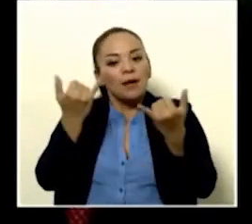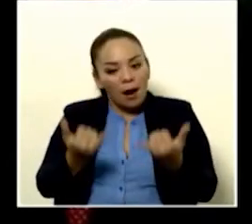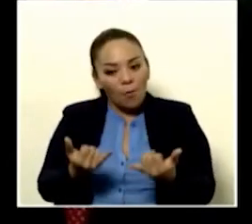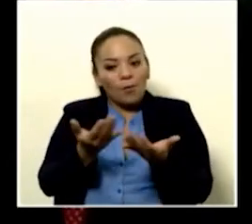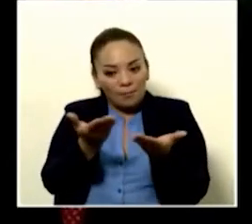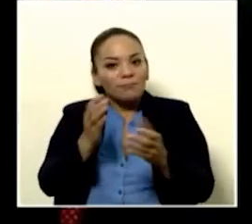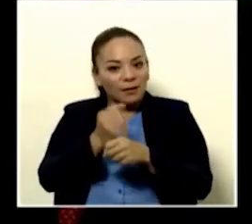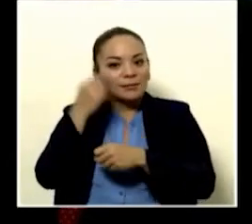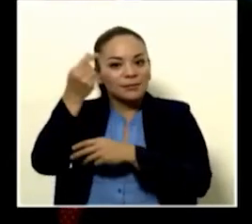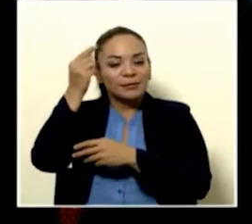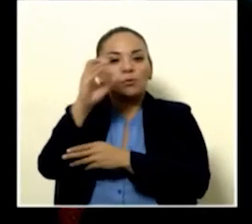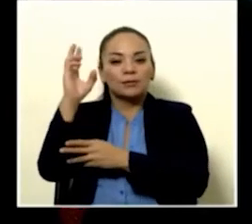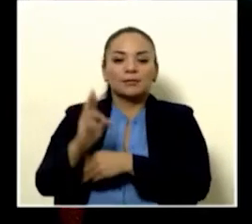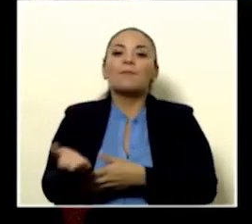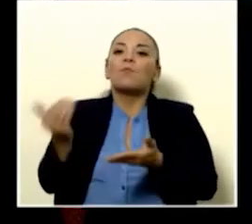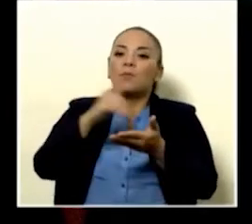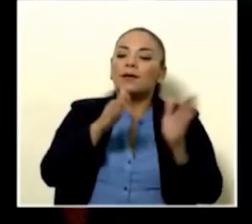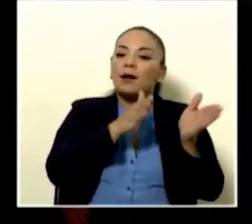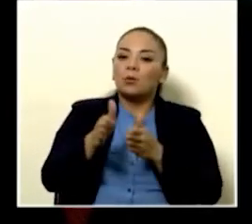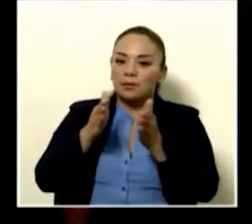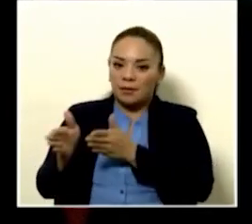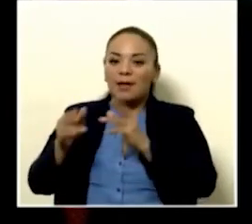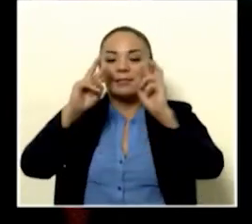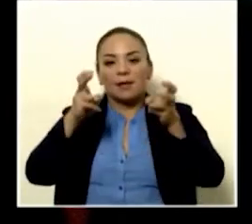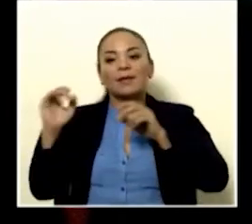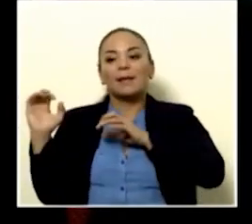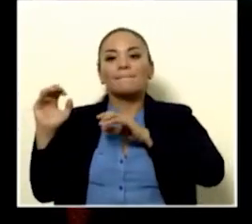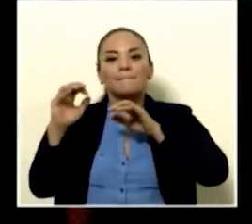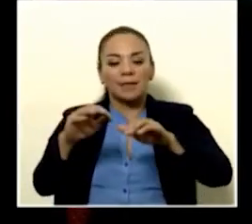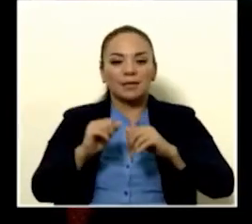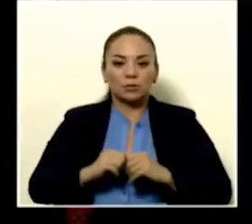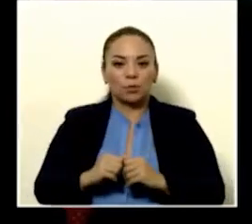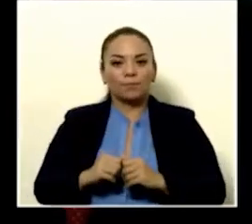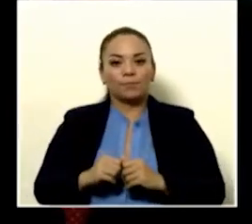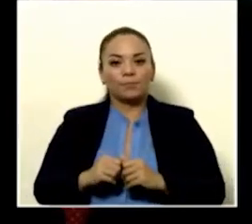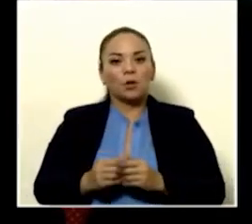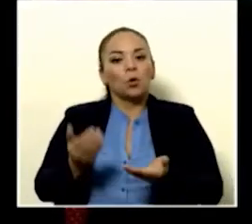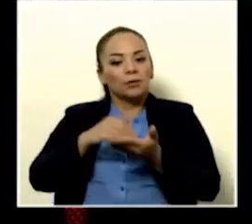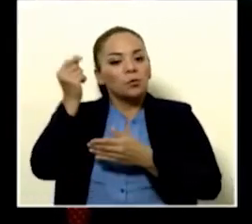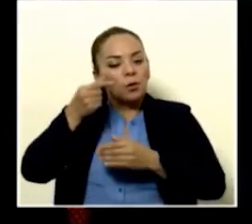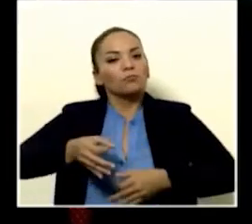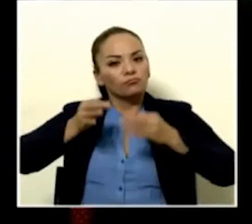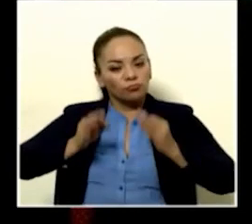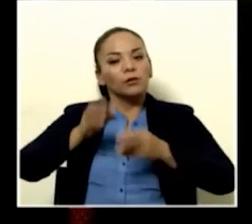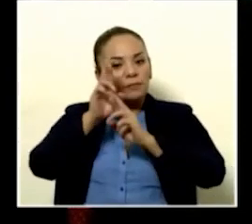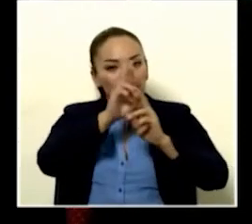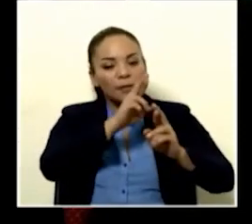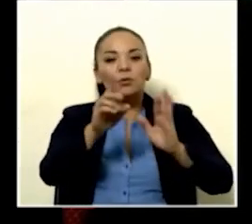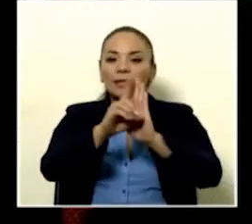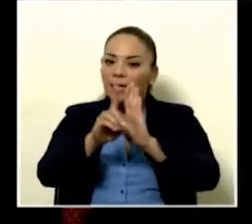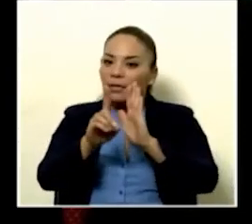costarricense de reordenar el quehacer migratorio, reafirmando su compromiso de respeto de los